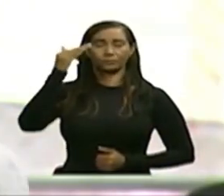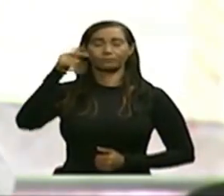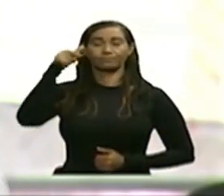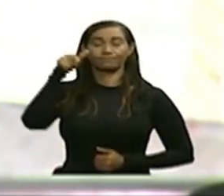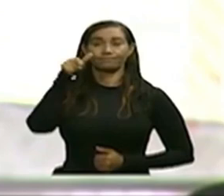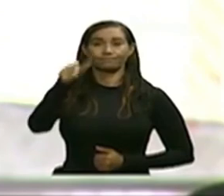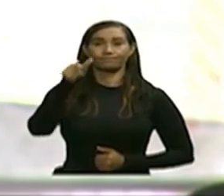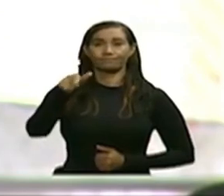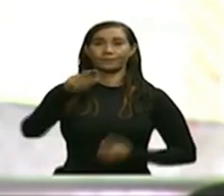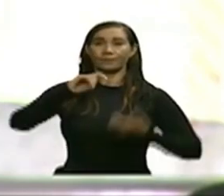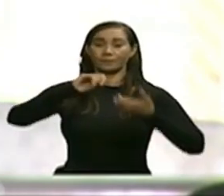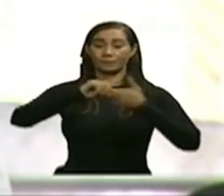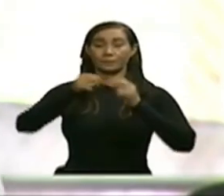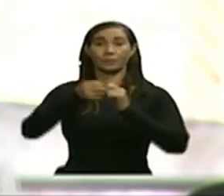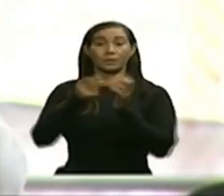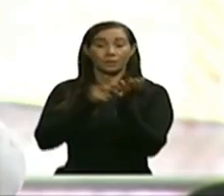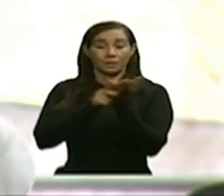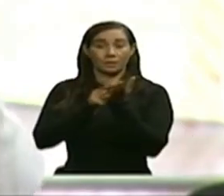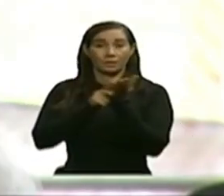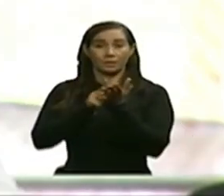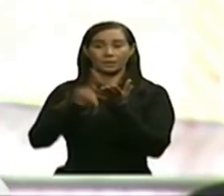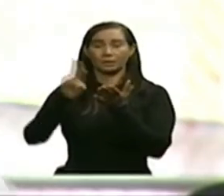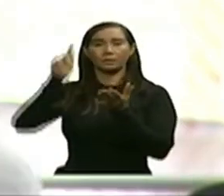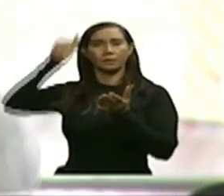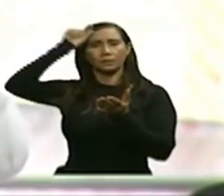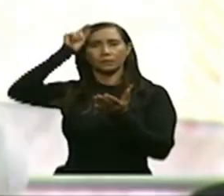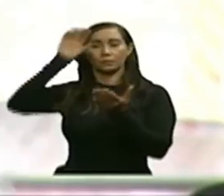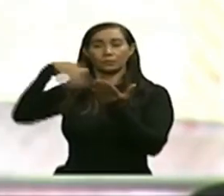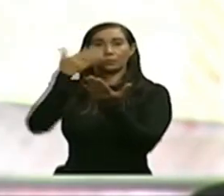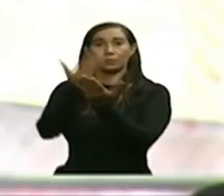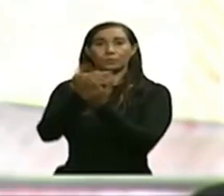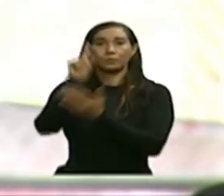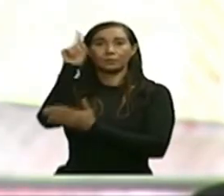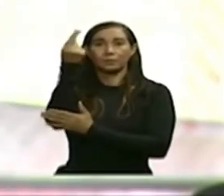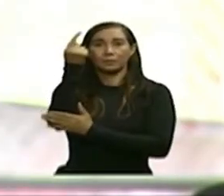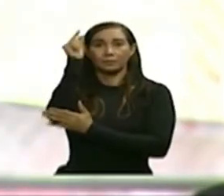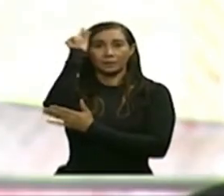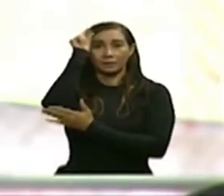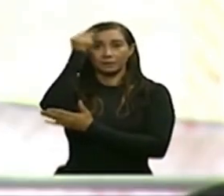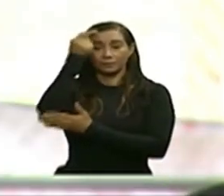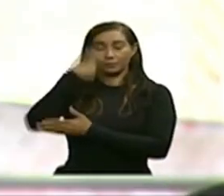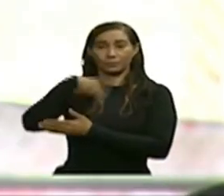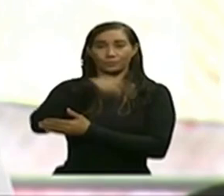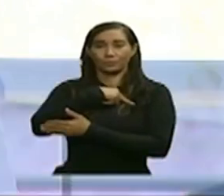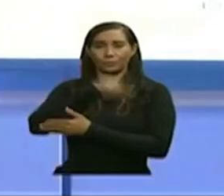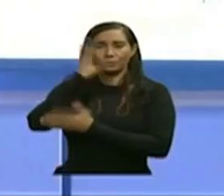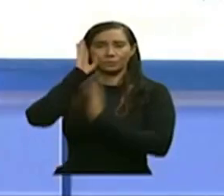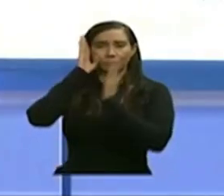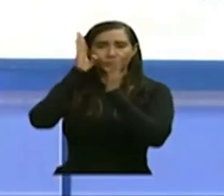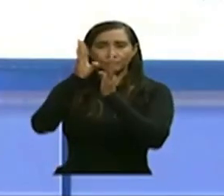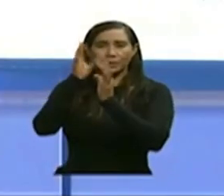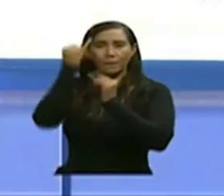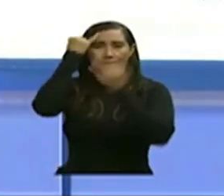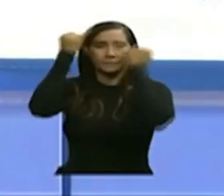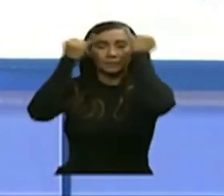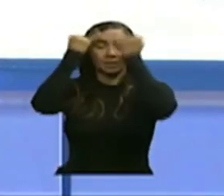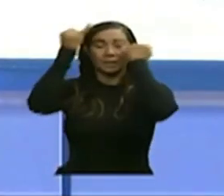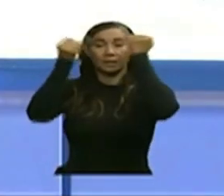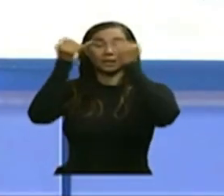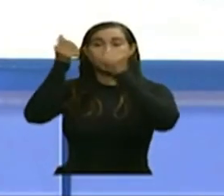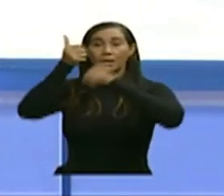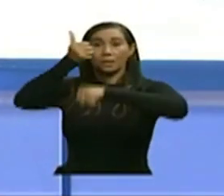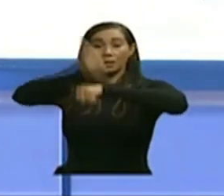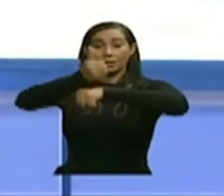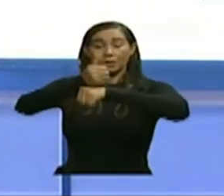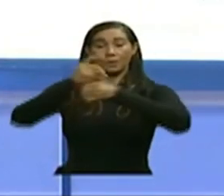de esta realidad y desde que llegamos, desde el primer día, estamos diseñando e